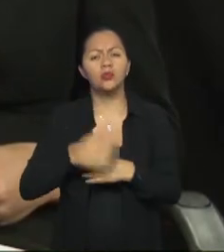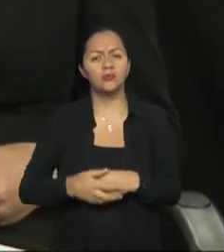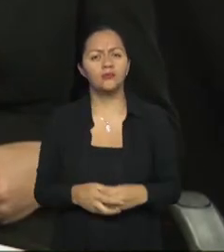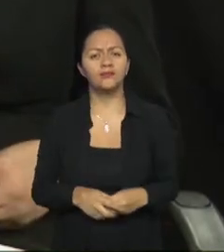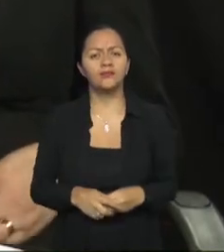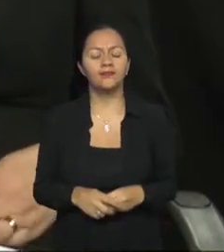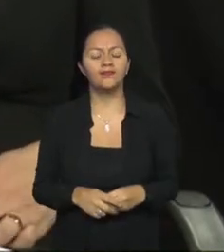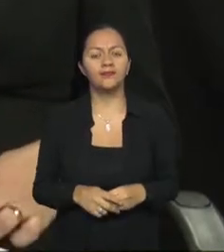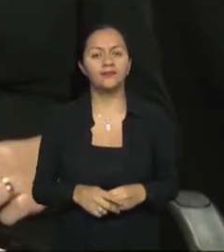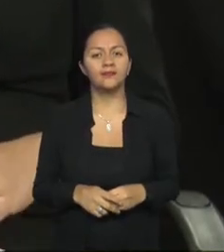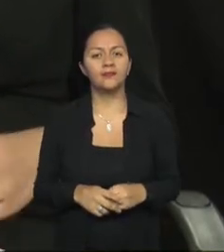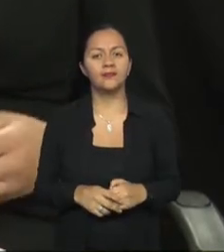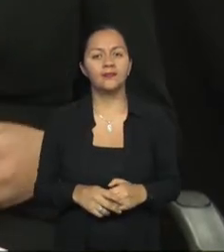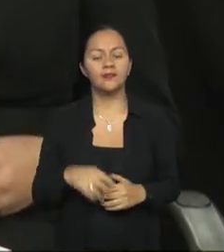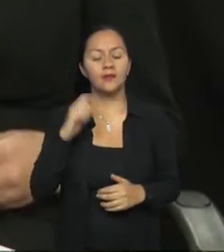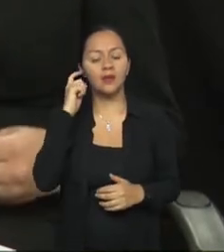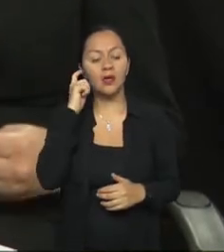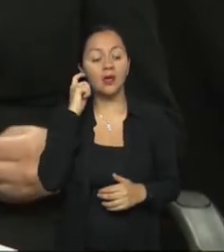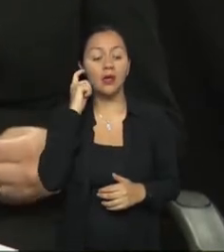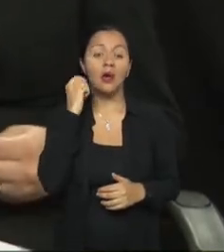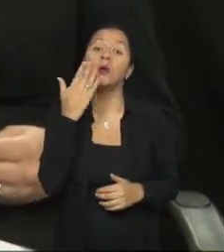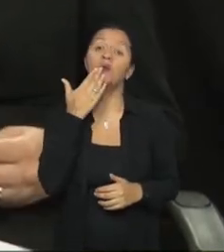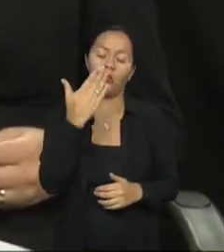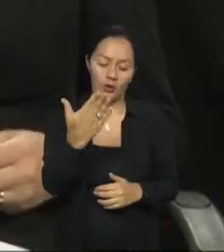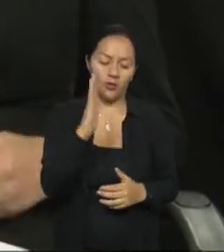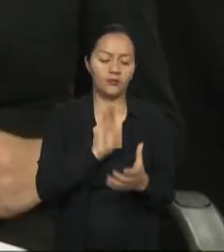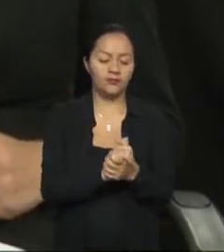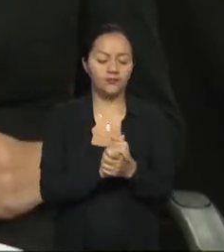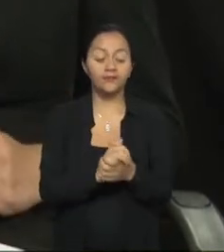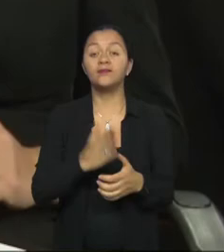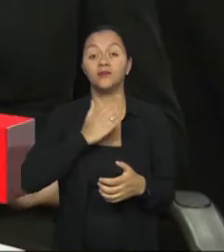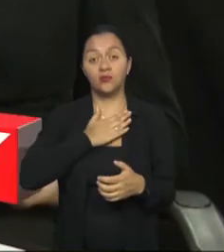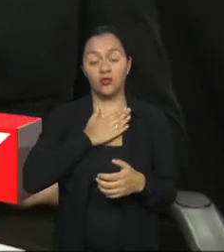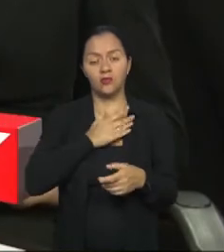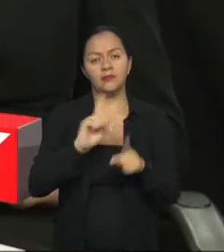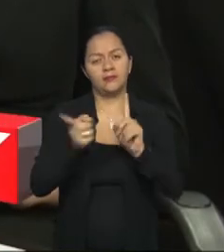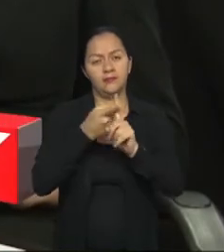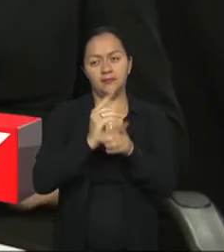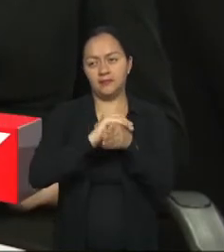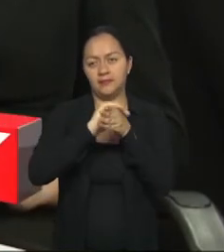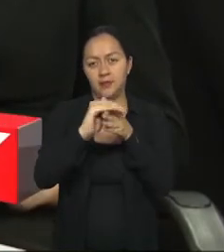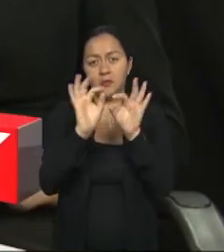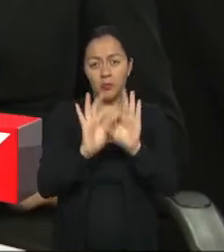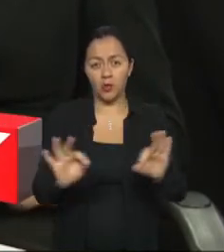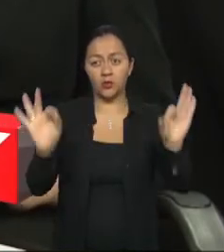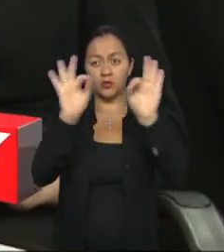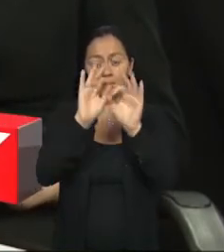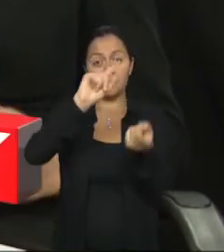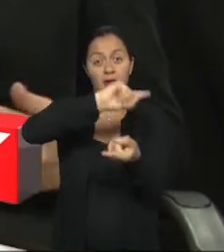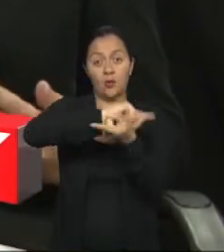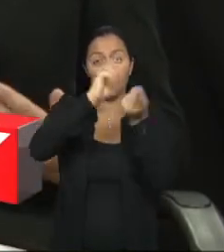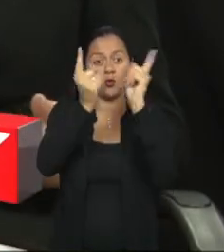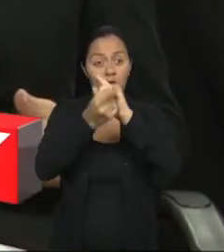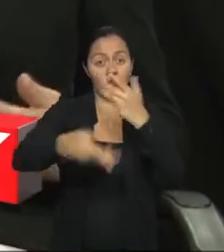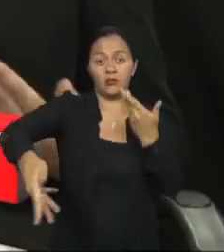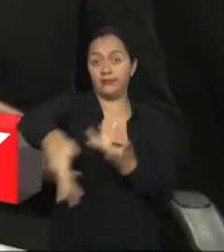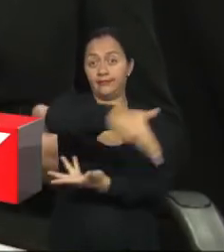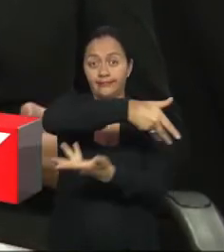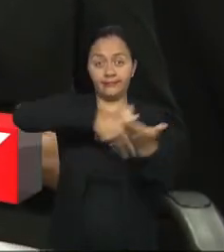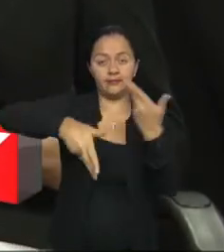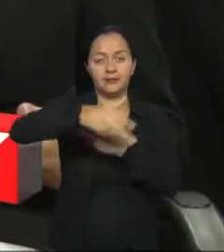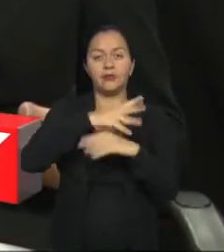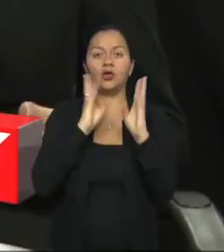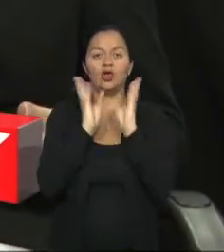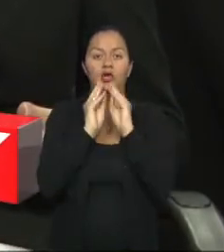país? Bueno, sí, como tú bien dices, este va a ser un encuentro, cada congreso ha